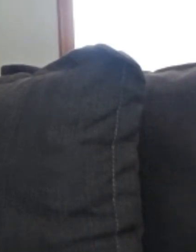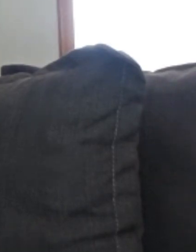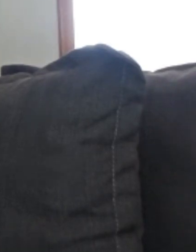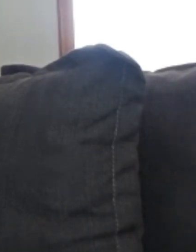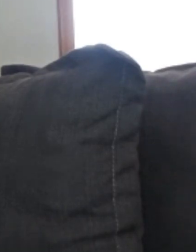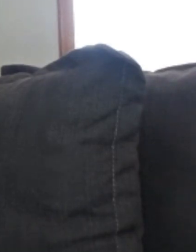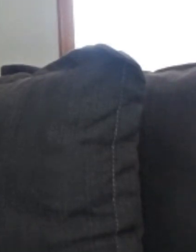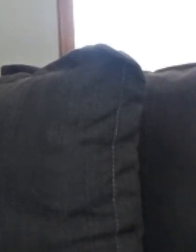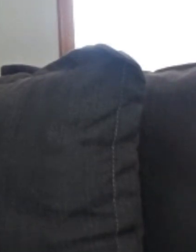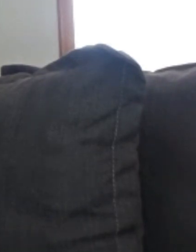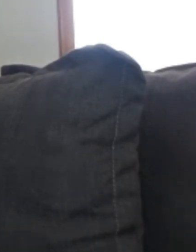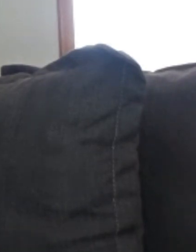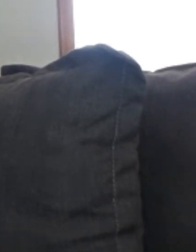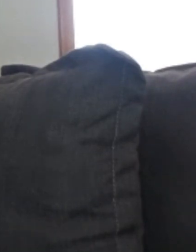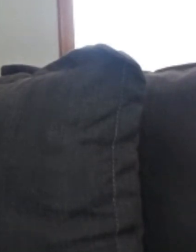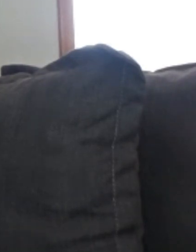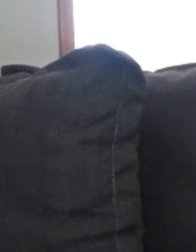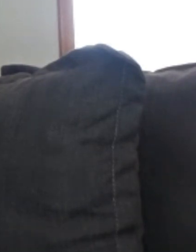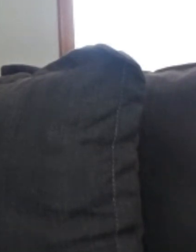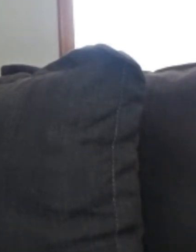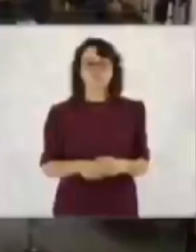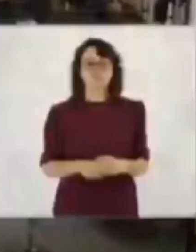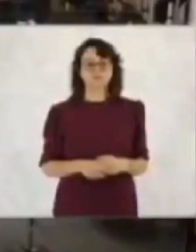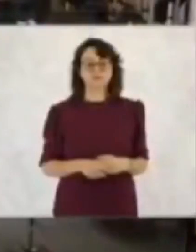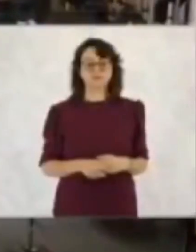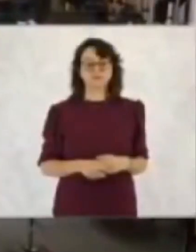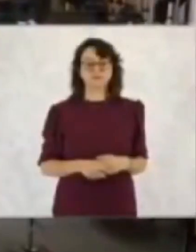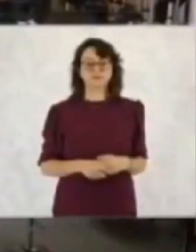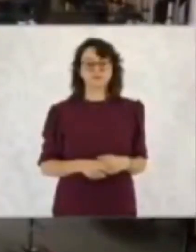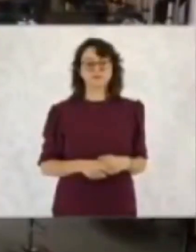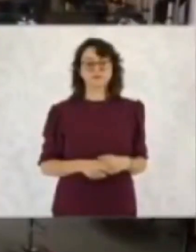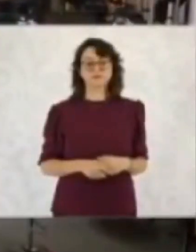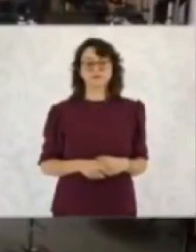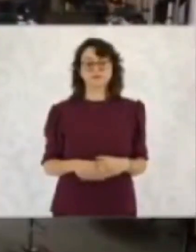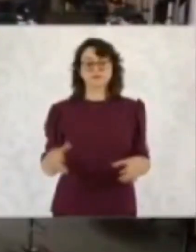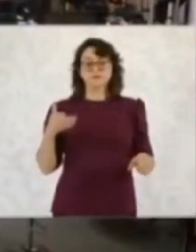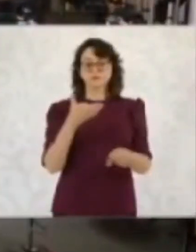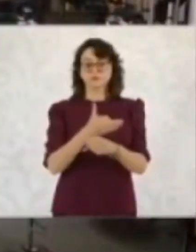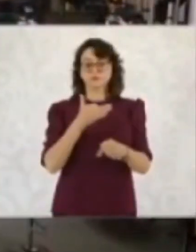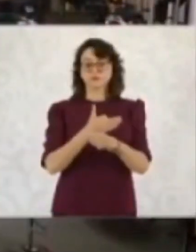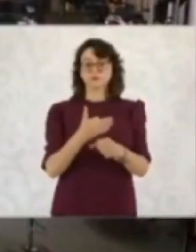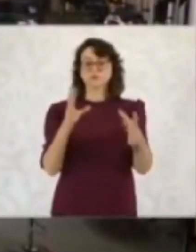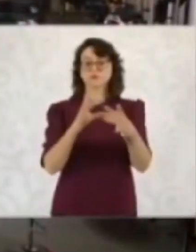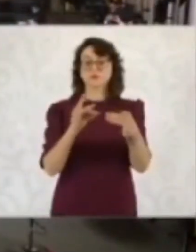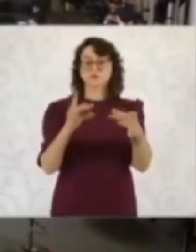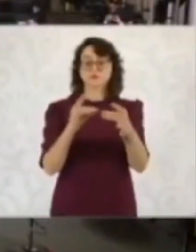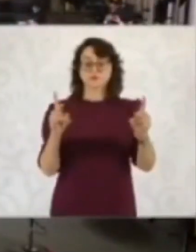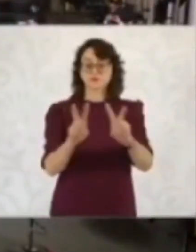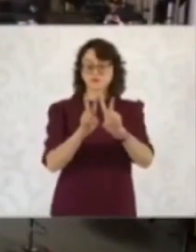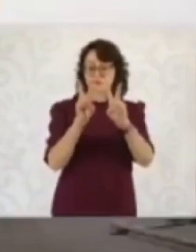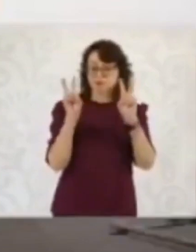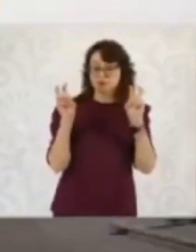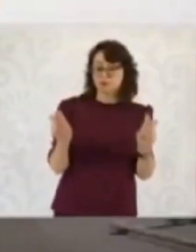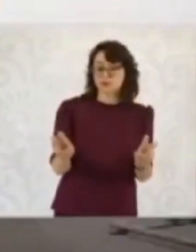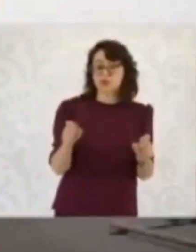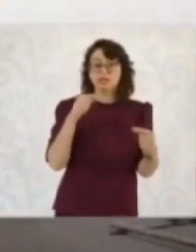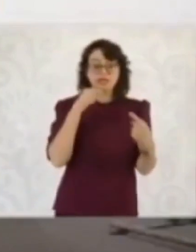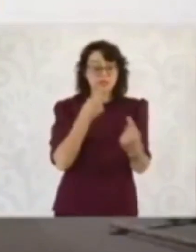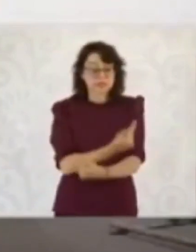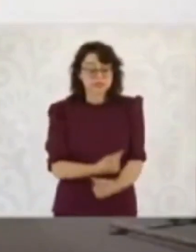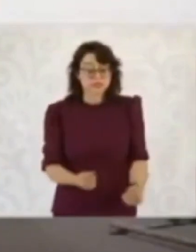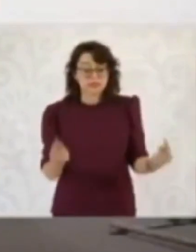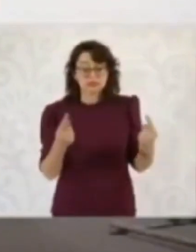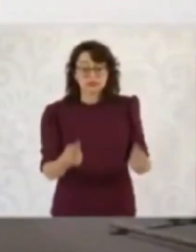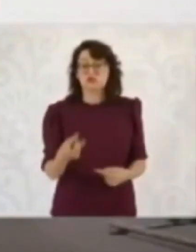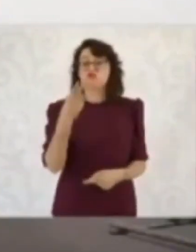esta explicación que da el secretario de Salud. Vamos a explicar un poco por qué el azúcar es